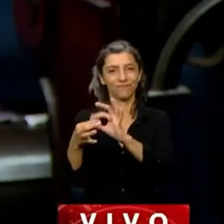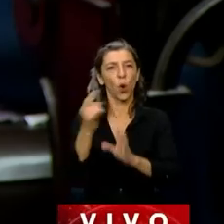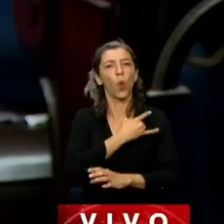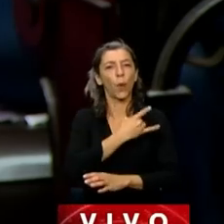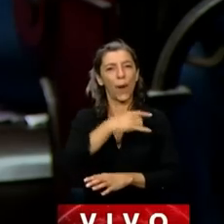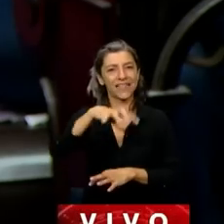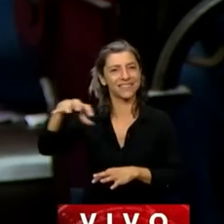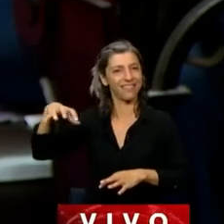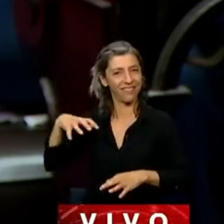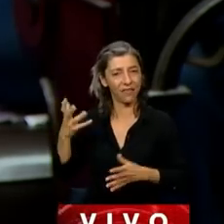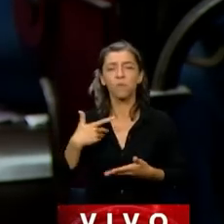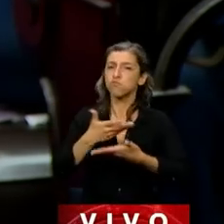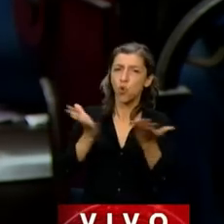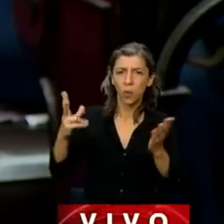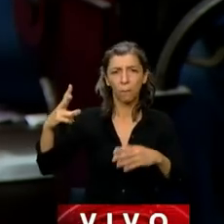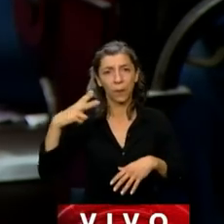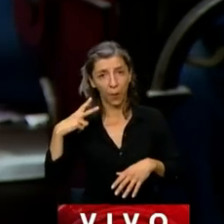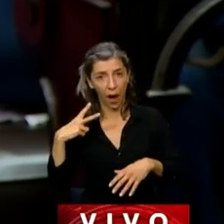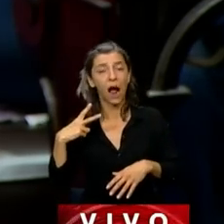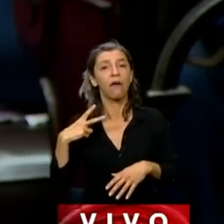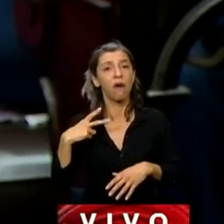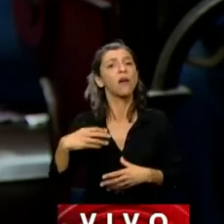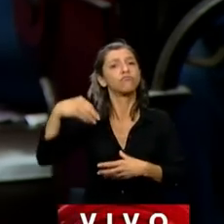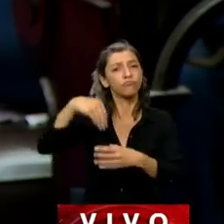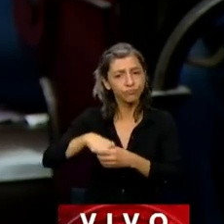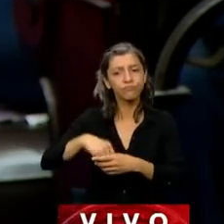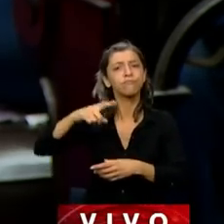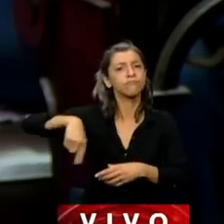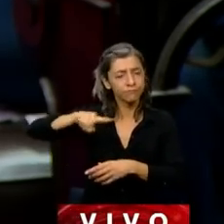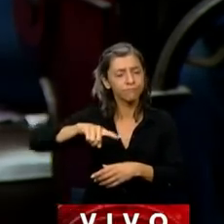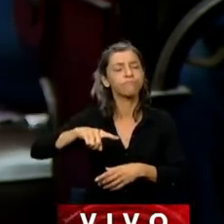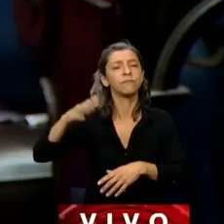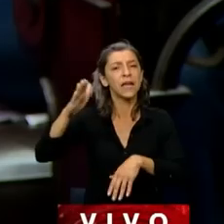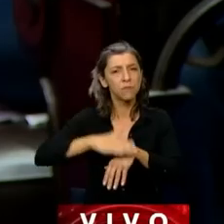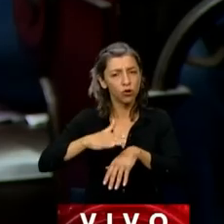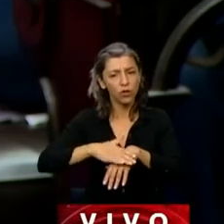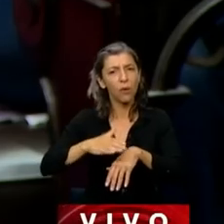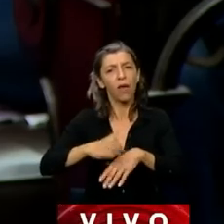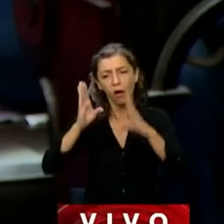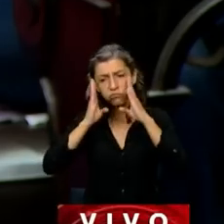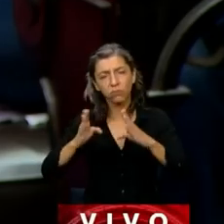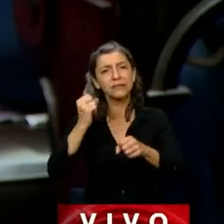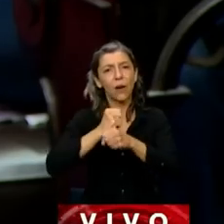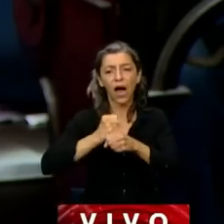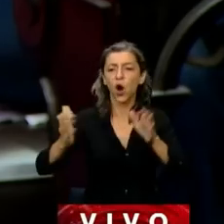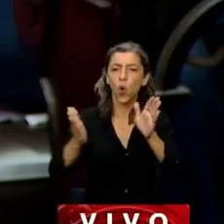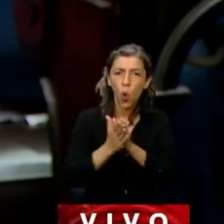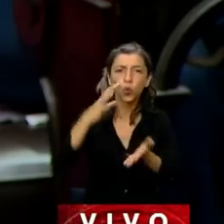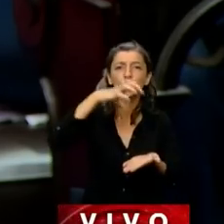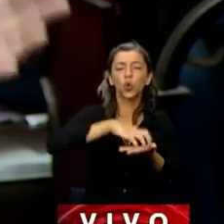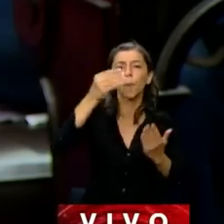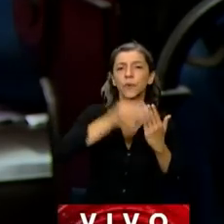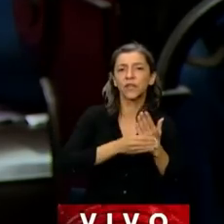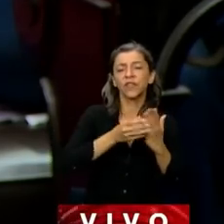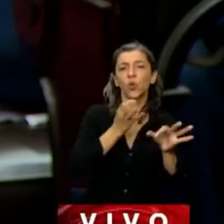las universidades públicas y privadas van a tener un fuerte compromiso junto al Ministerio de Educación y al Ministerio de